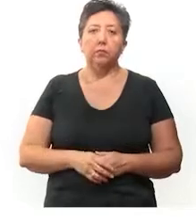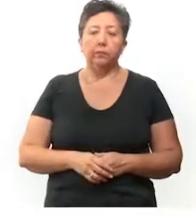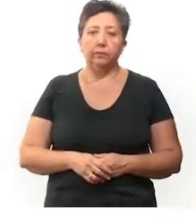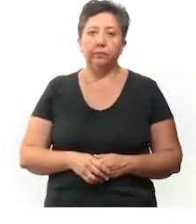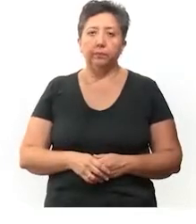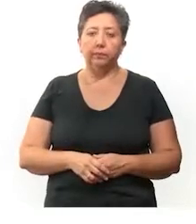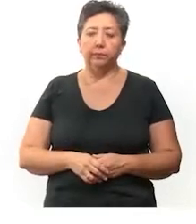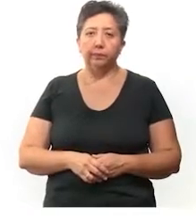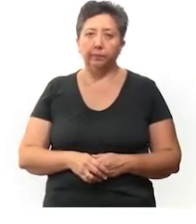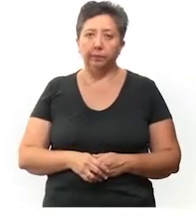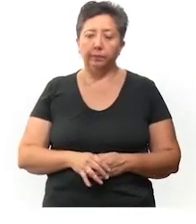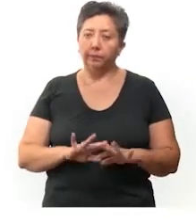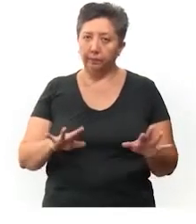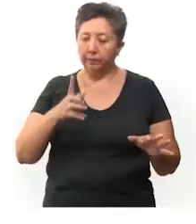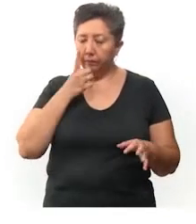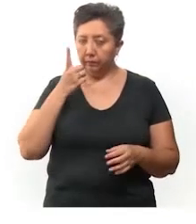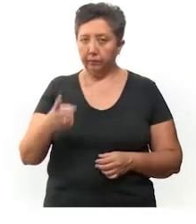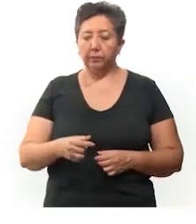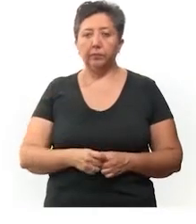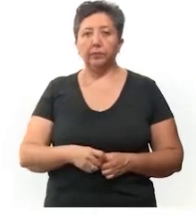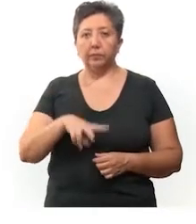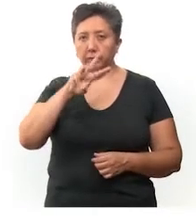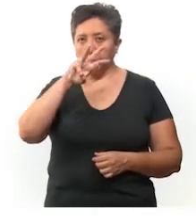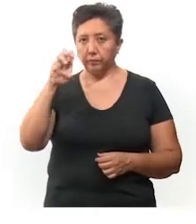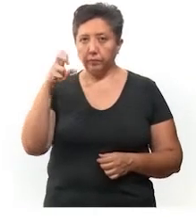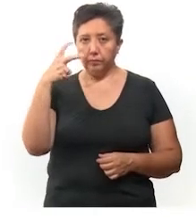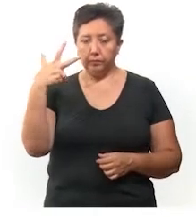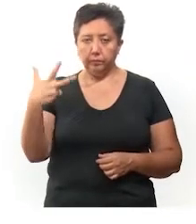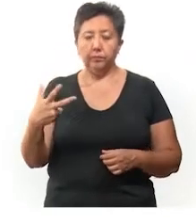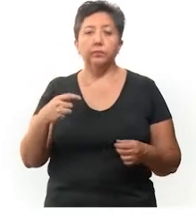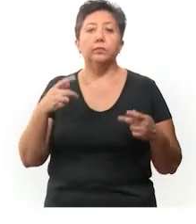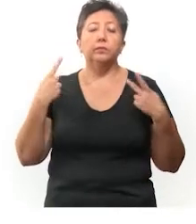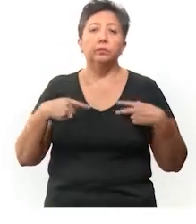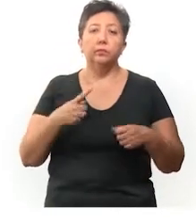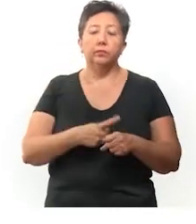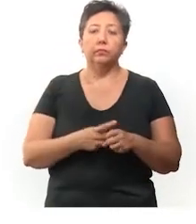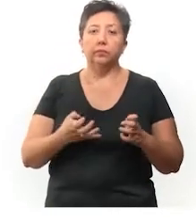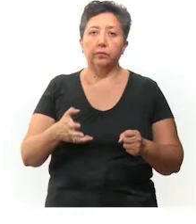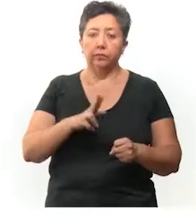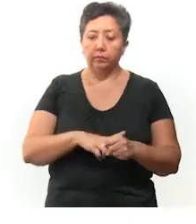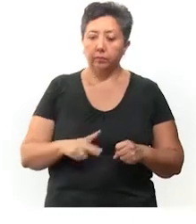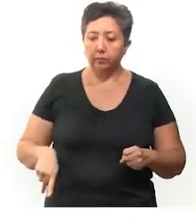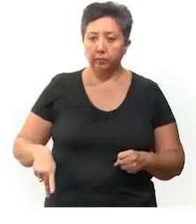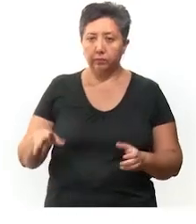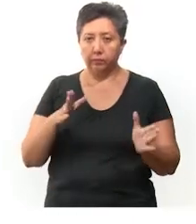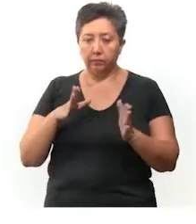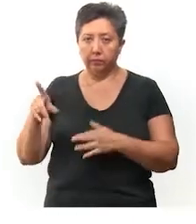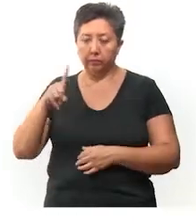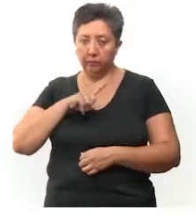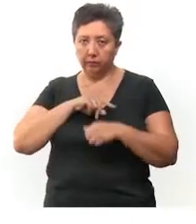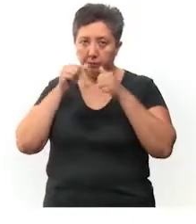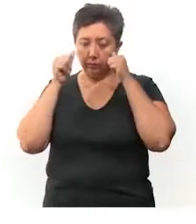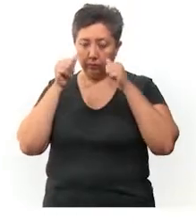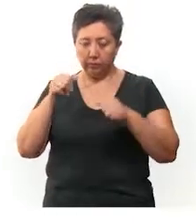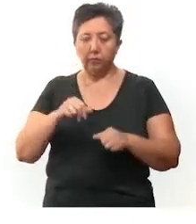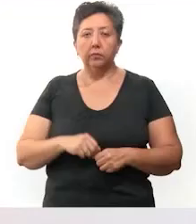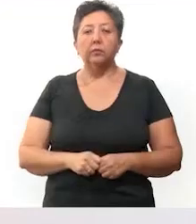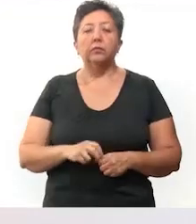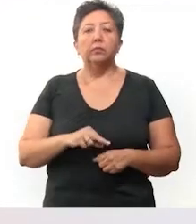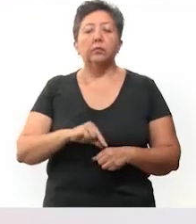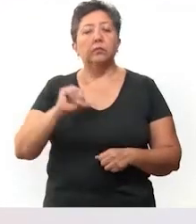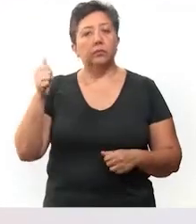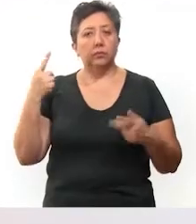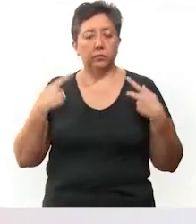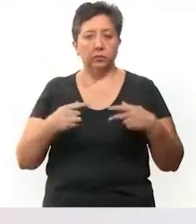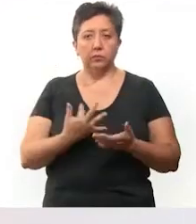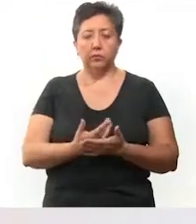síntomas leves. Como ya se mencionó, 308 de los casos positivos están en hospitales públicos y en aislamiento total.